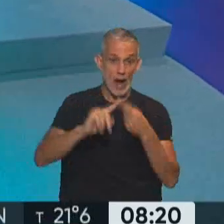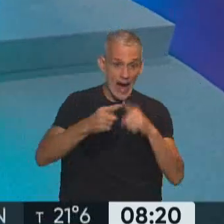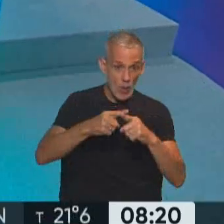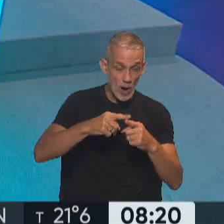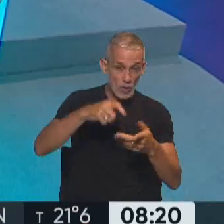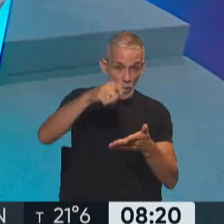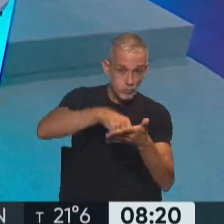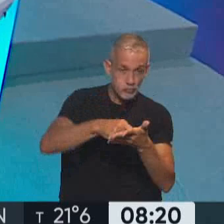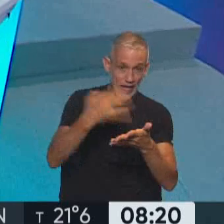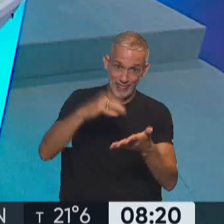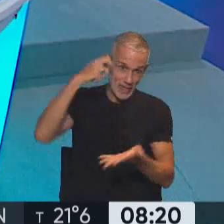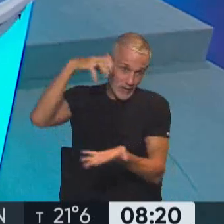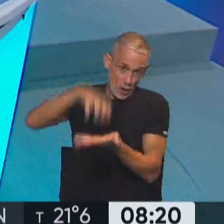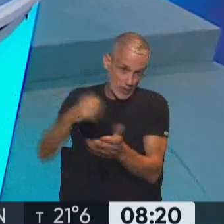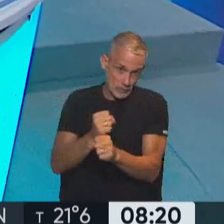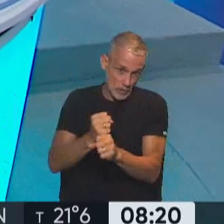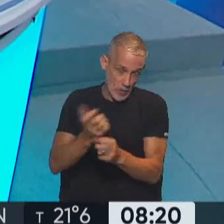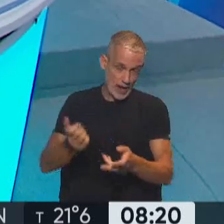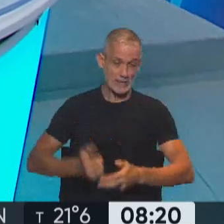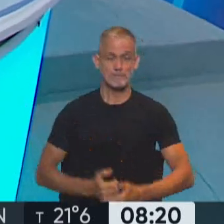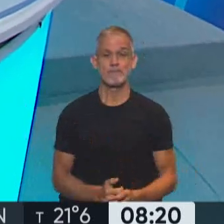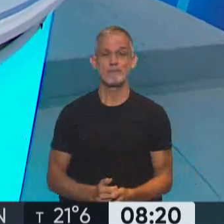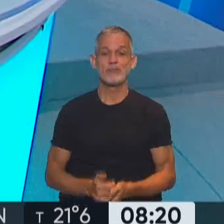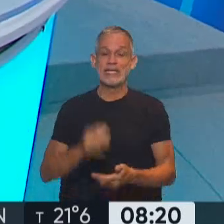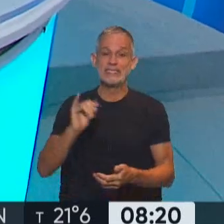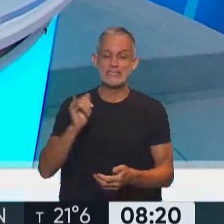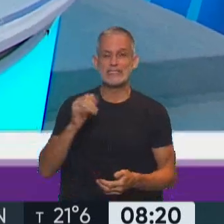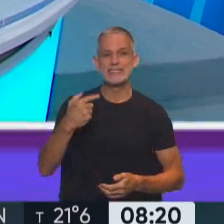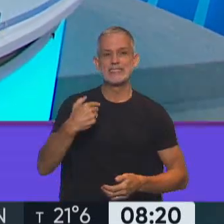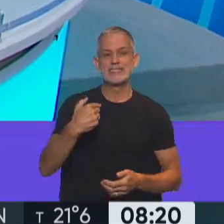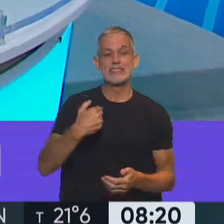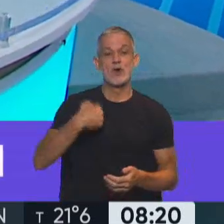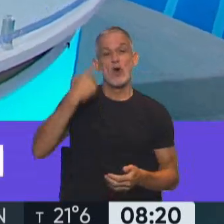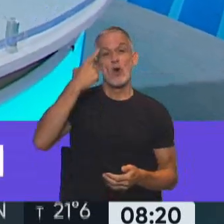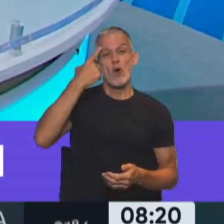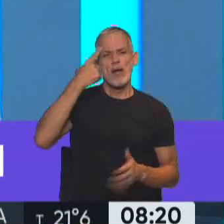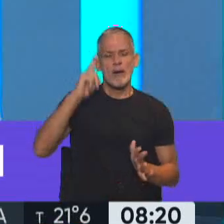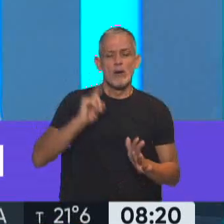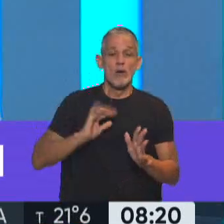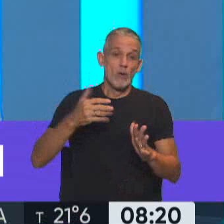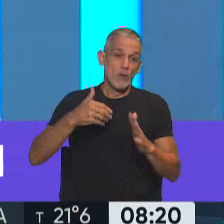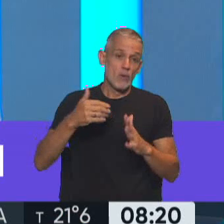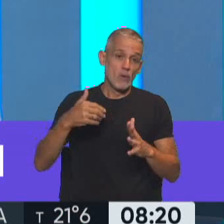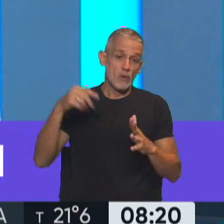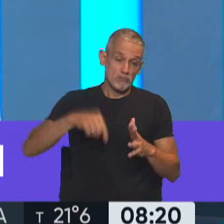sí o sí tiene que pasar por el Congreso Nacional? Sí, creo que estamos discutiendo